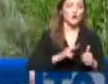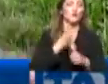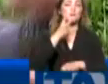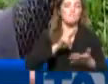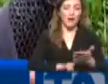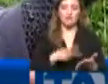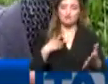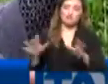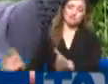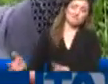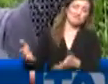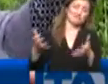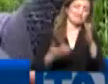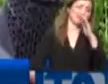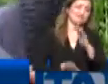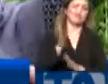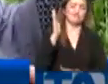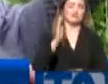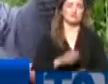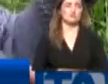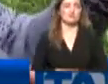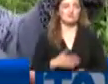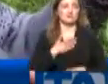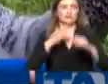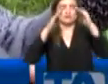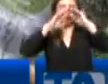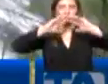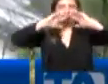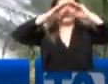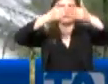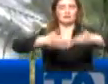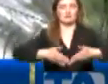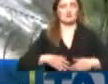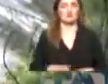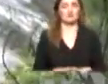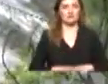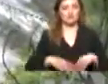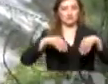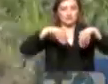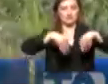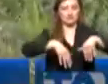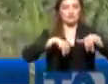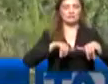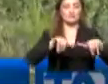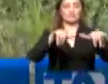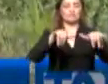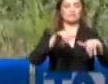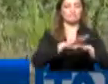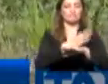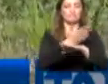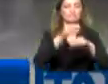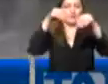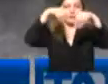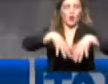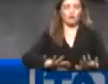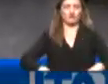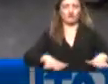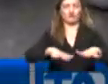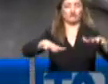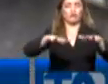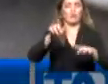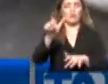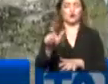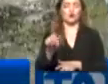irme. Y ahora, mire, una vez más, mi casa se acaba de ir por completo. Es que las lluvias son continuas y han provocado aluviones. Una